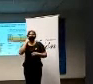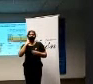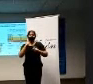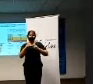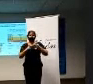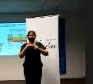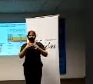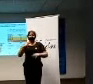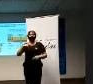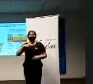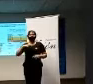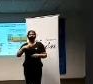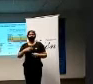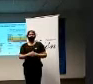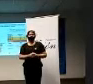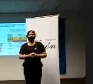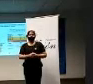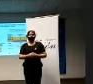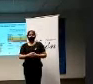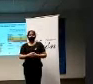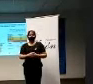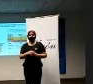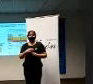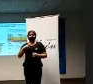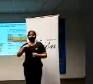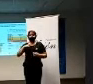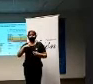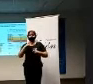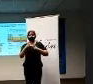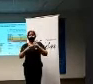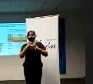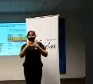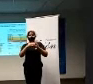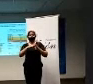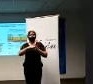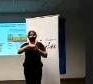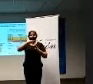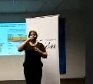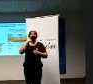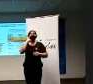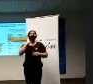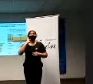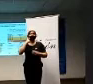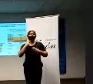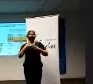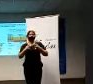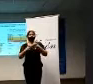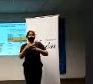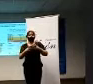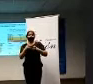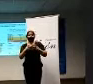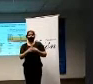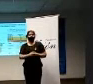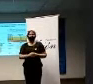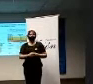tiene 2 distritos que están en nivel rojo, o sea que tiene una alta transmisión. Y dentro de ese distrito otra vez se ve cuáles,